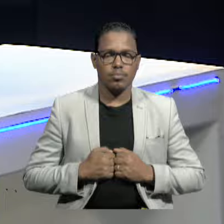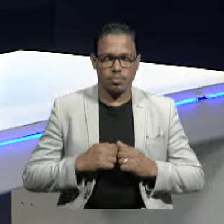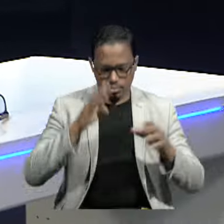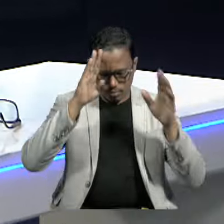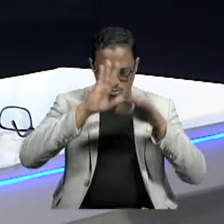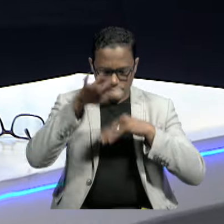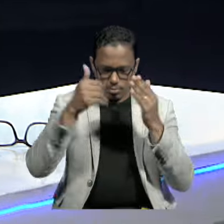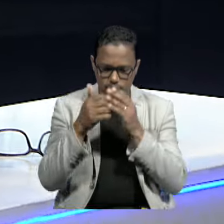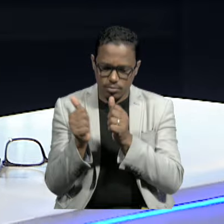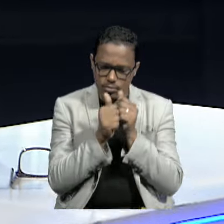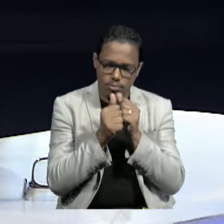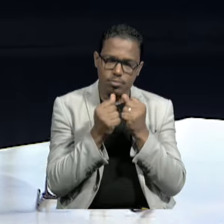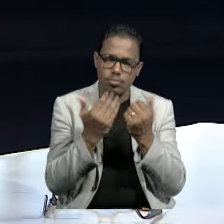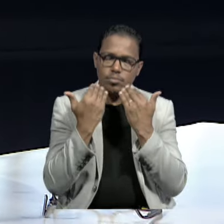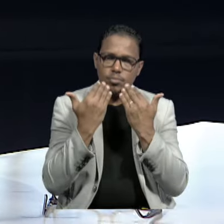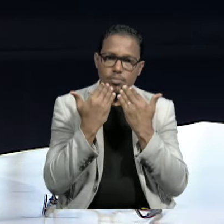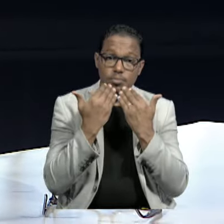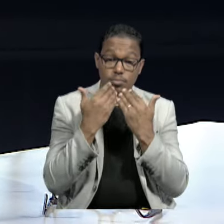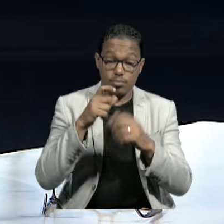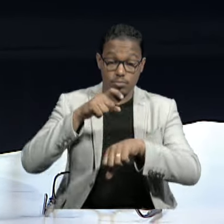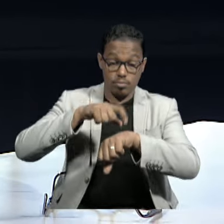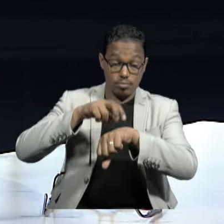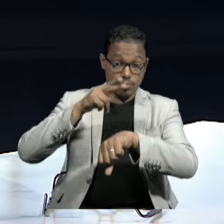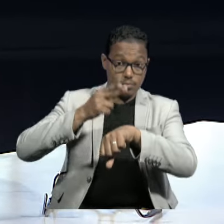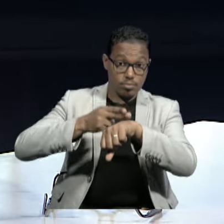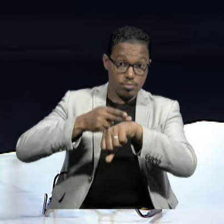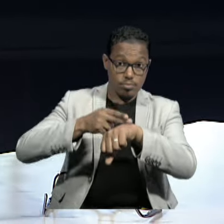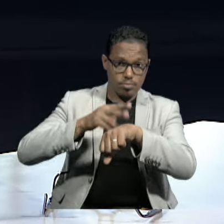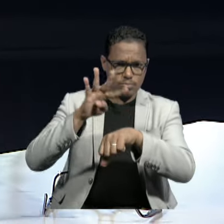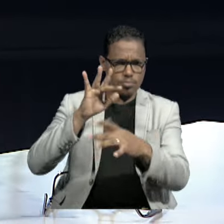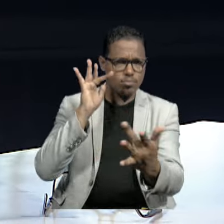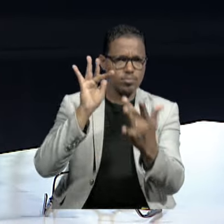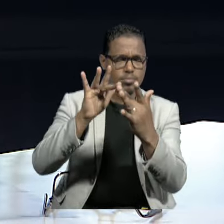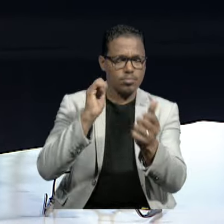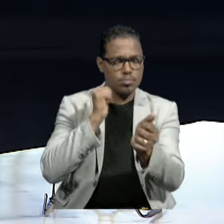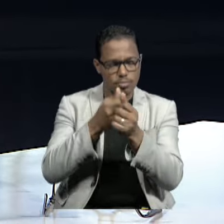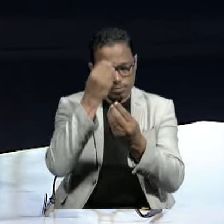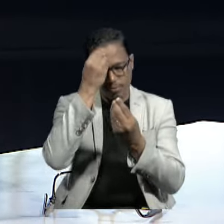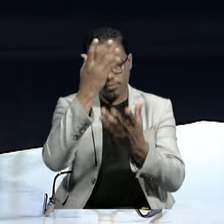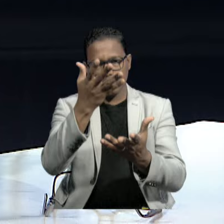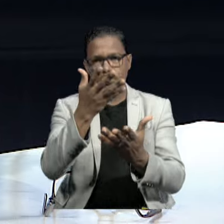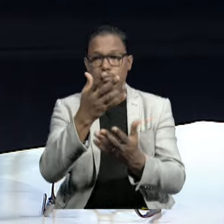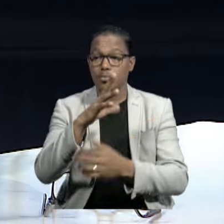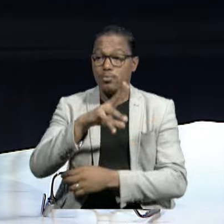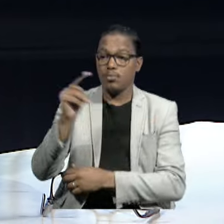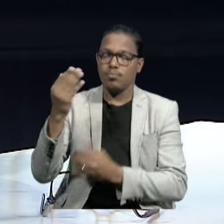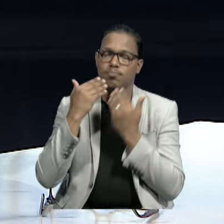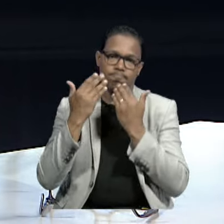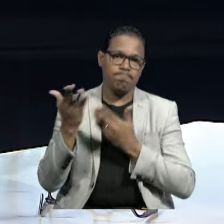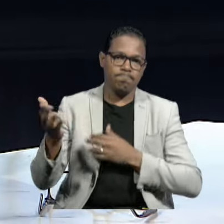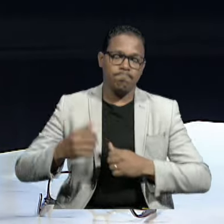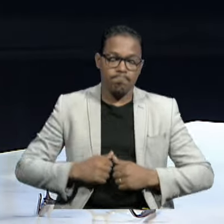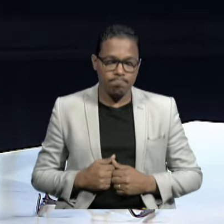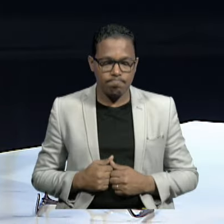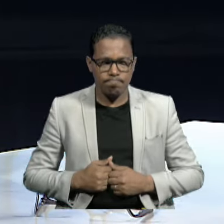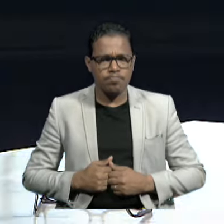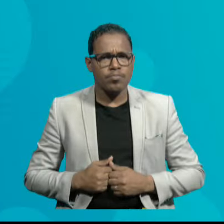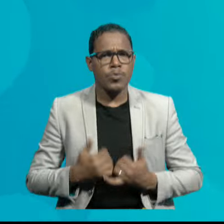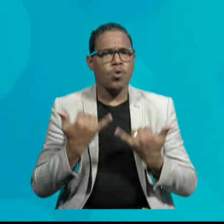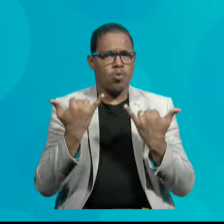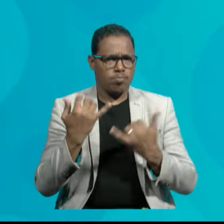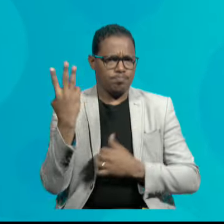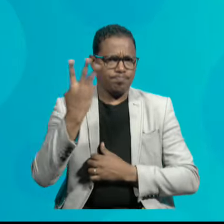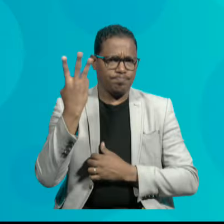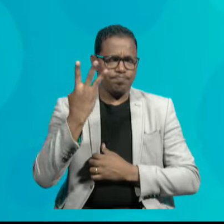Hola a todos, gracias por acompañarnos a esta hora de la tarde. El 4 conecta con una actualización informativa, agradecidos de Central de Noticias. Fue apresado este miércoles